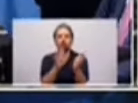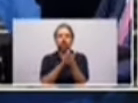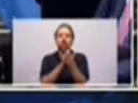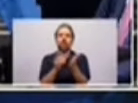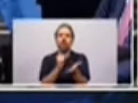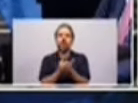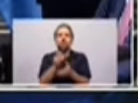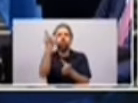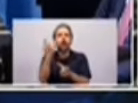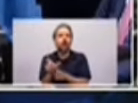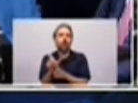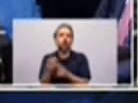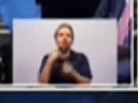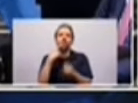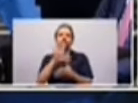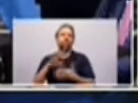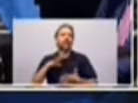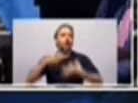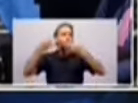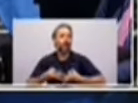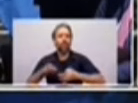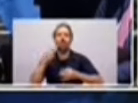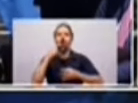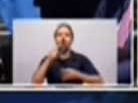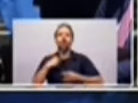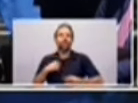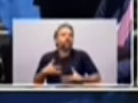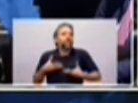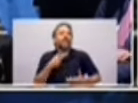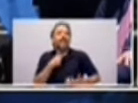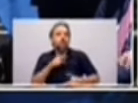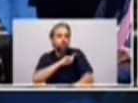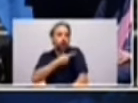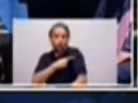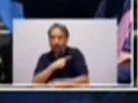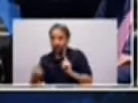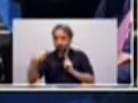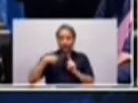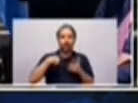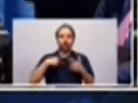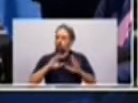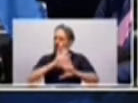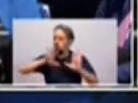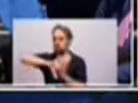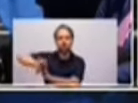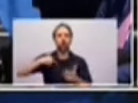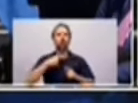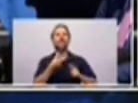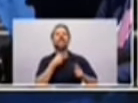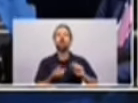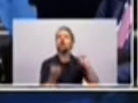trabajadores, lo ganaron ellos. Y esto es lo que la gente tiene que entender. El concepto de ajuste en la teoría